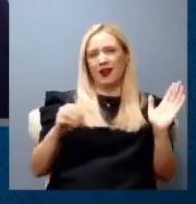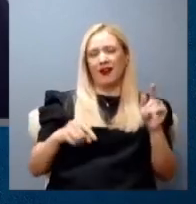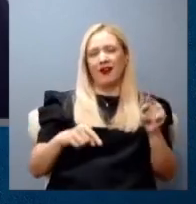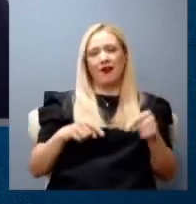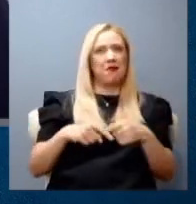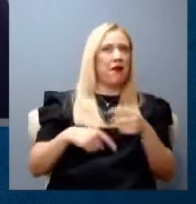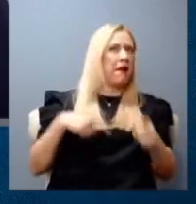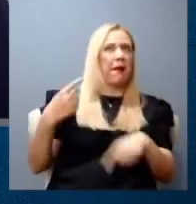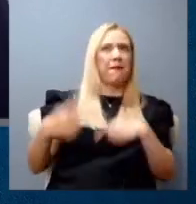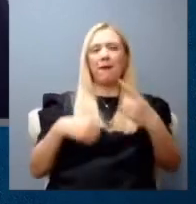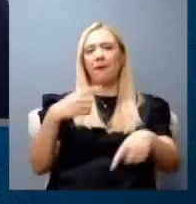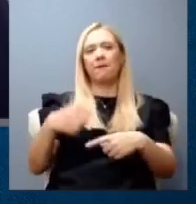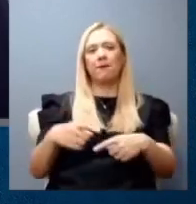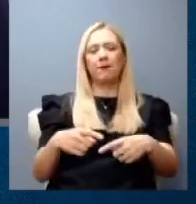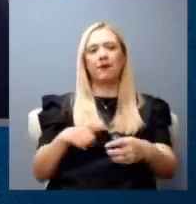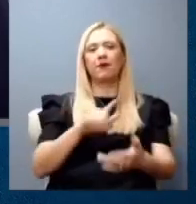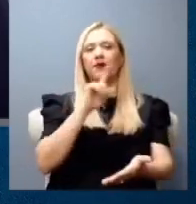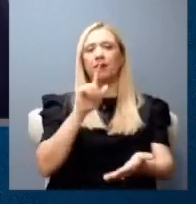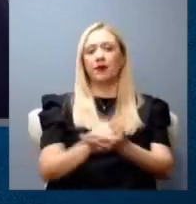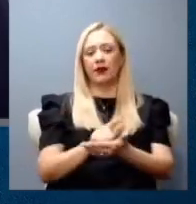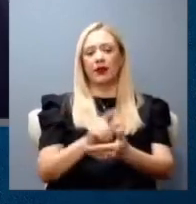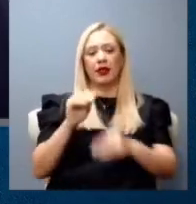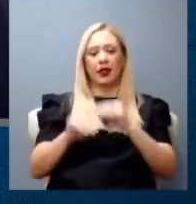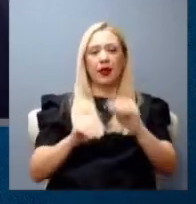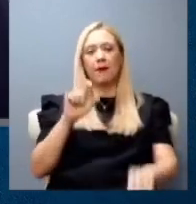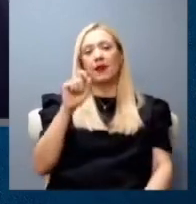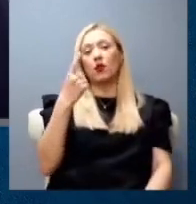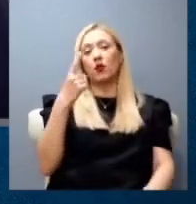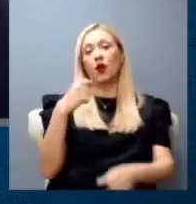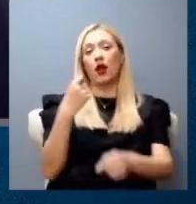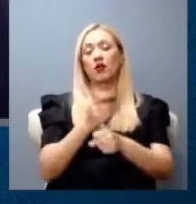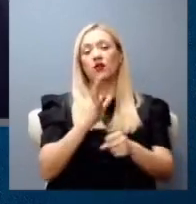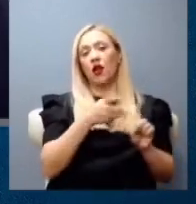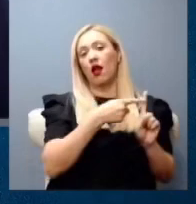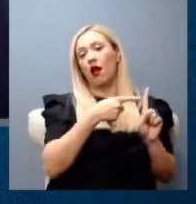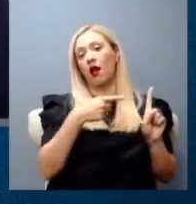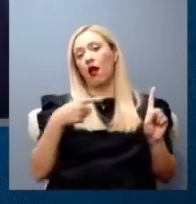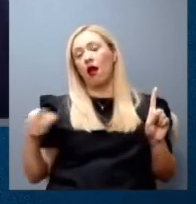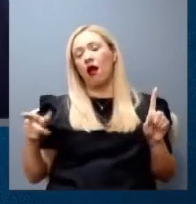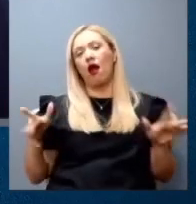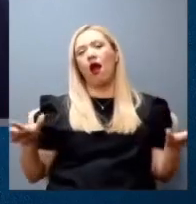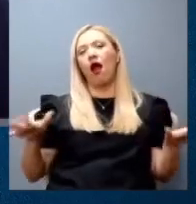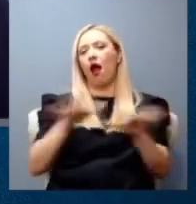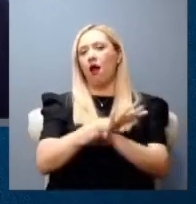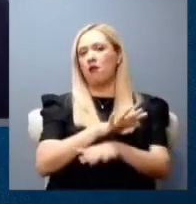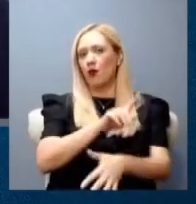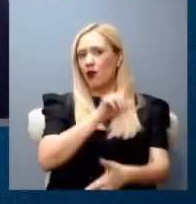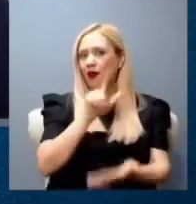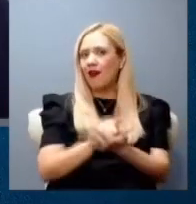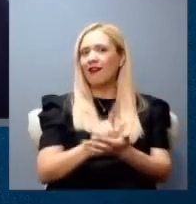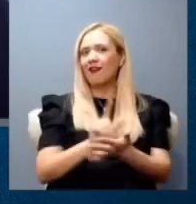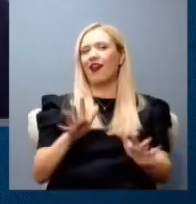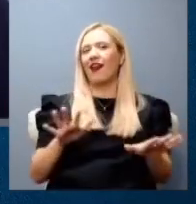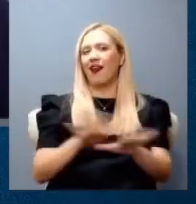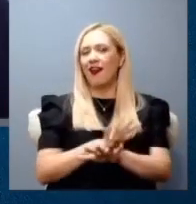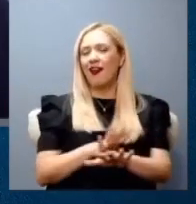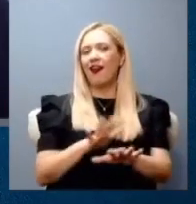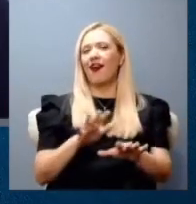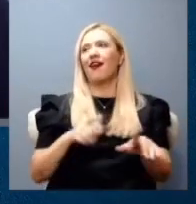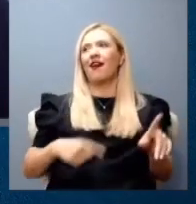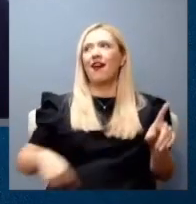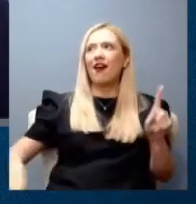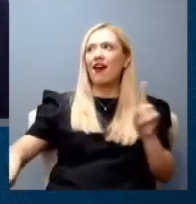algunas legislaciones, digamos, en estos 21 años, si bien ya tenemos algún tipo de marco distinto, un marco jurídico distinto y un